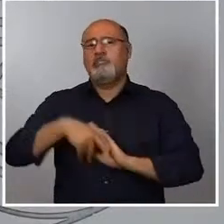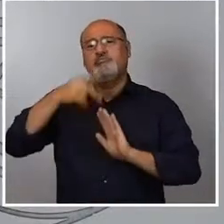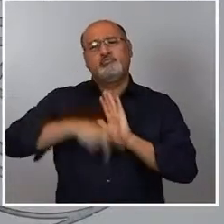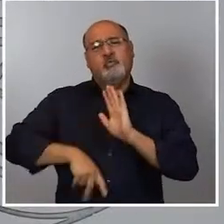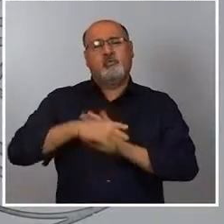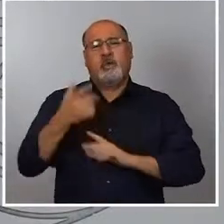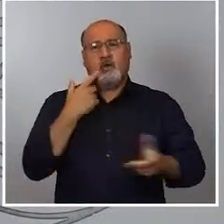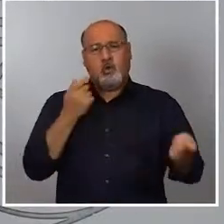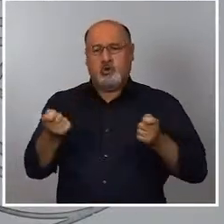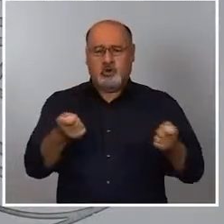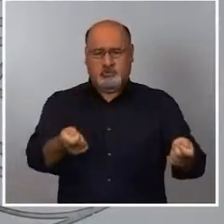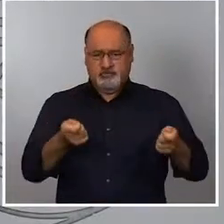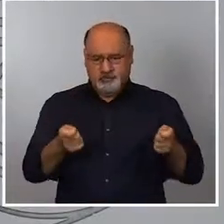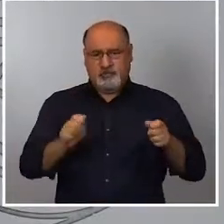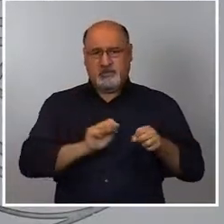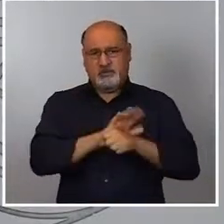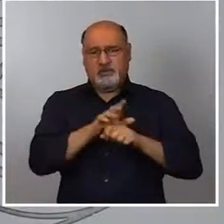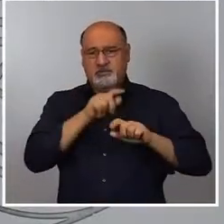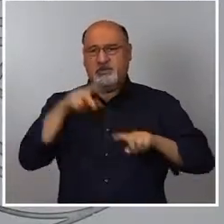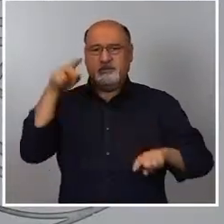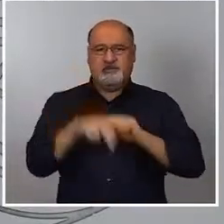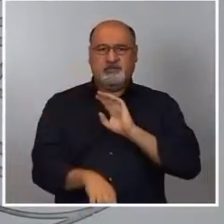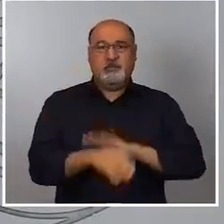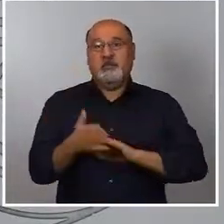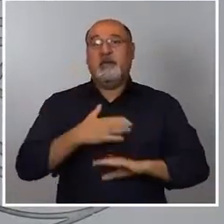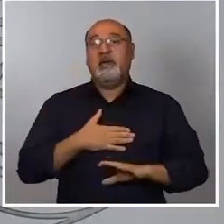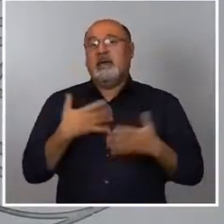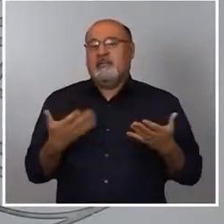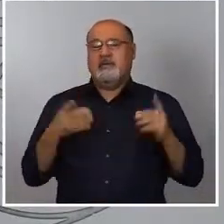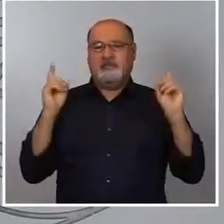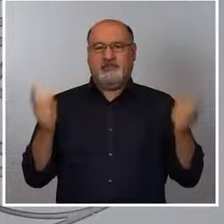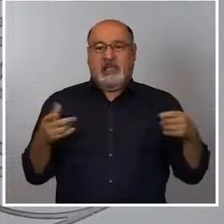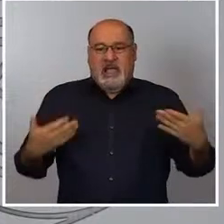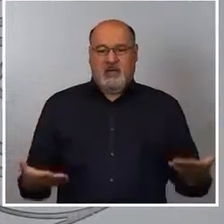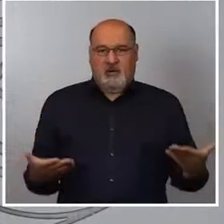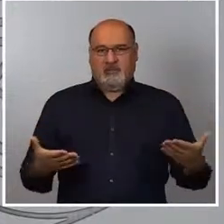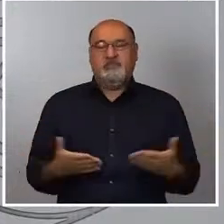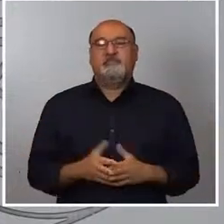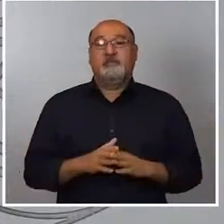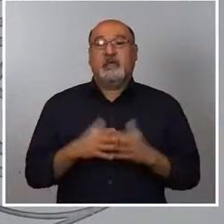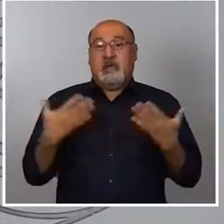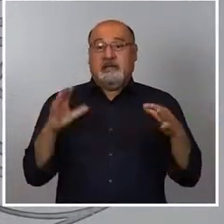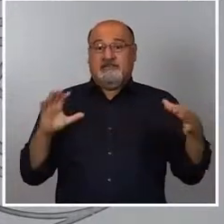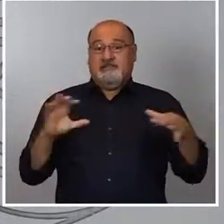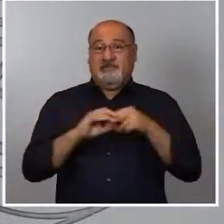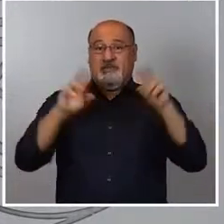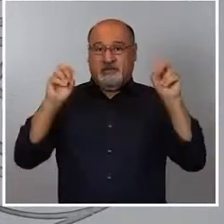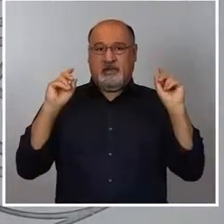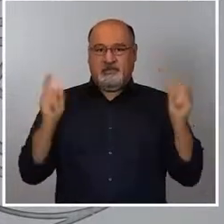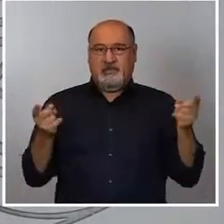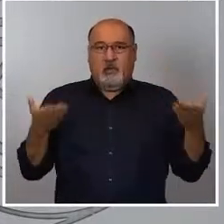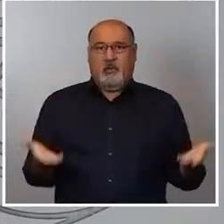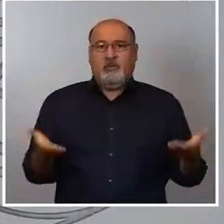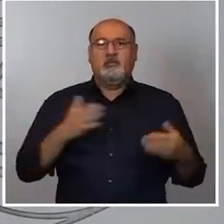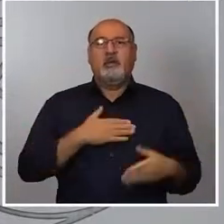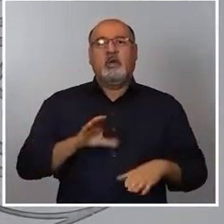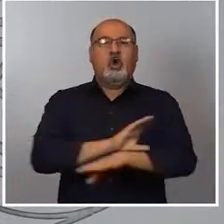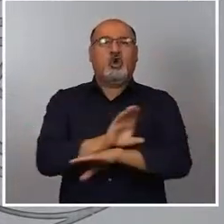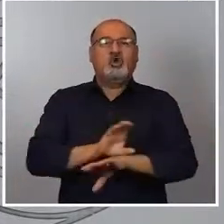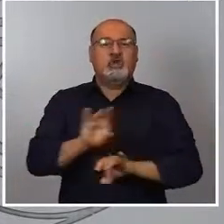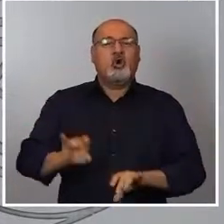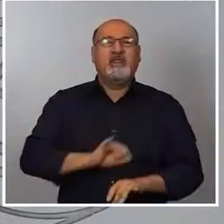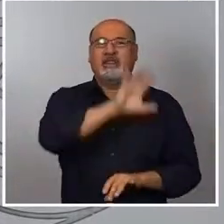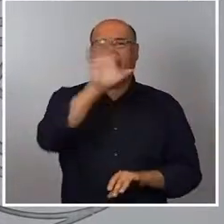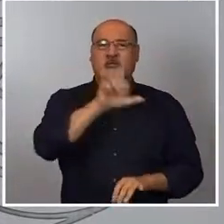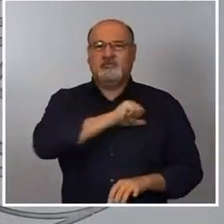no farmacológicas que tenemos que tenemos vigente en este sentido he compartido hoy con el consejo interterritorial la